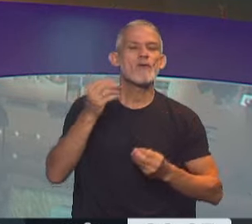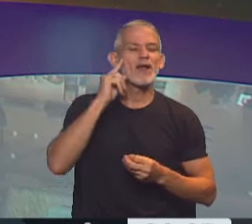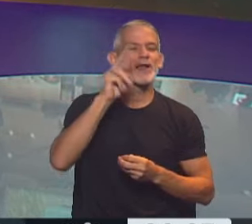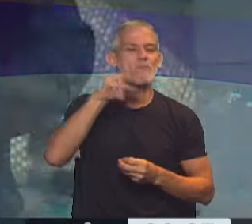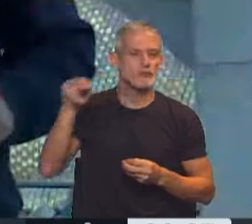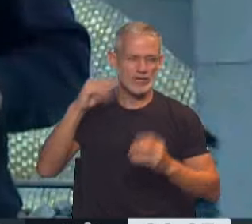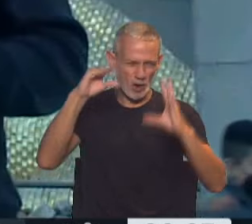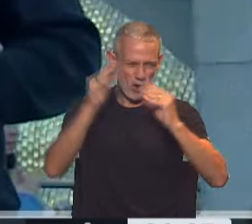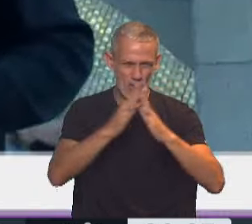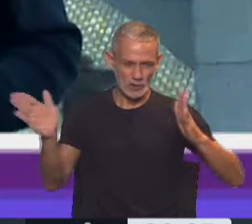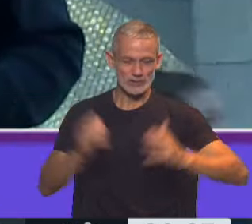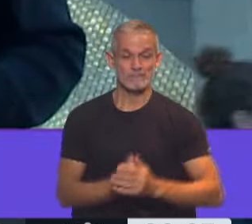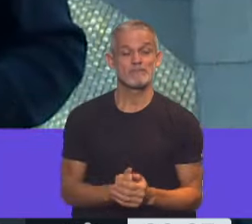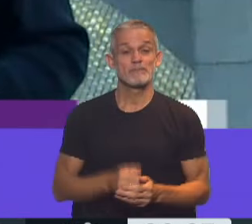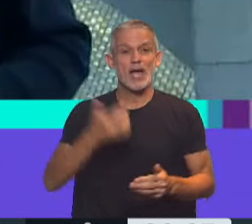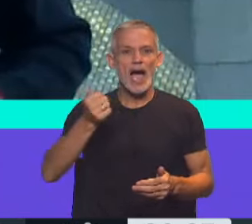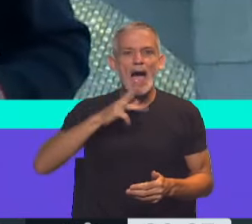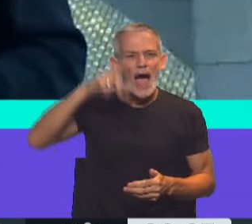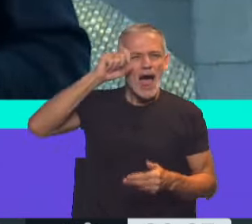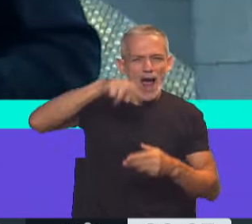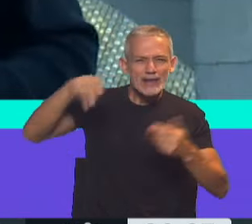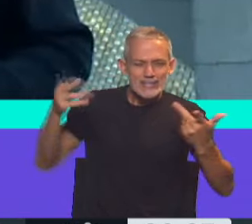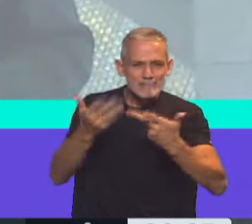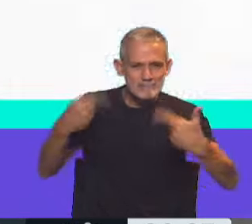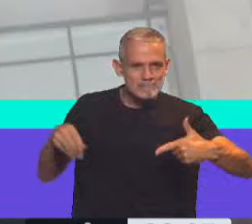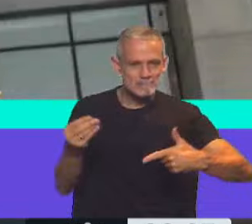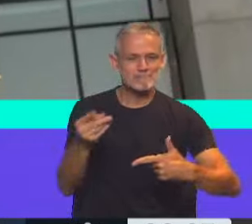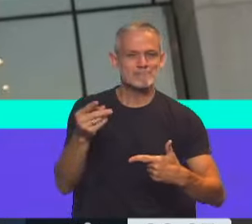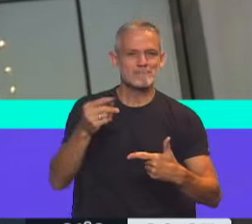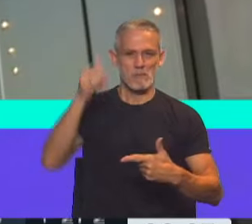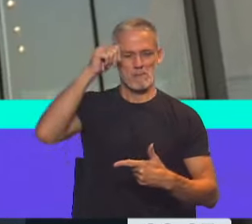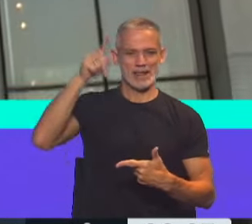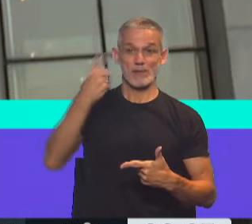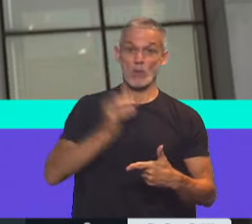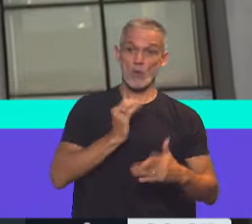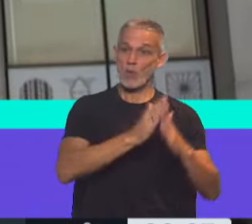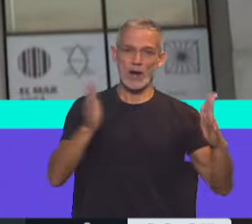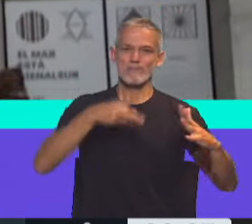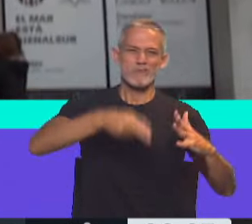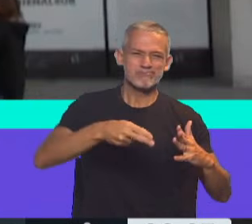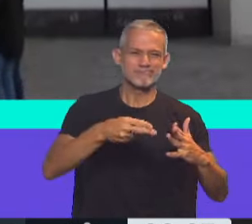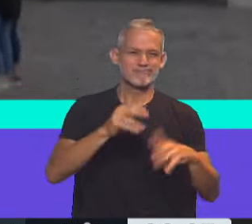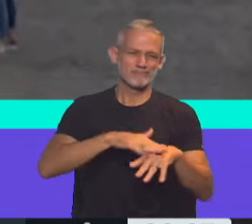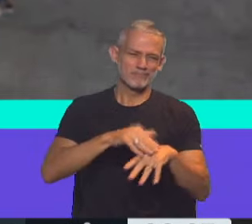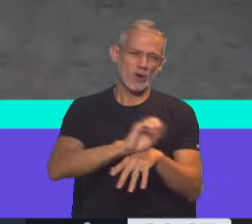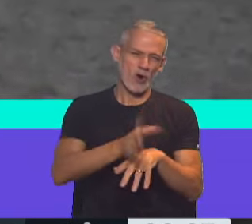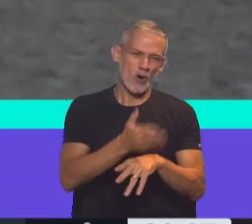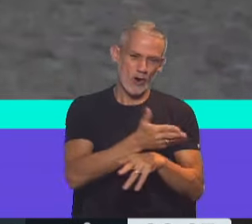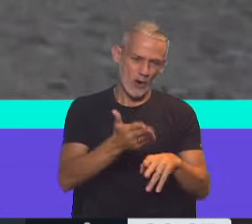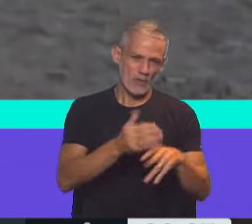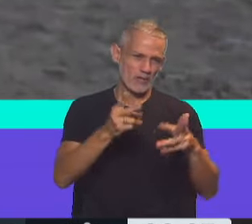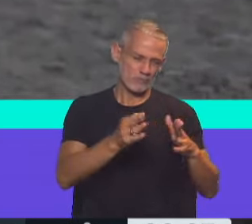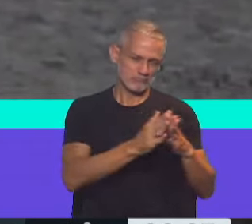Museos. El arte se hizo presente en Mar del Plata. Después de un año de interrupción por la